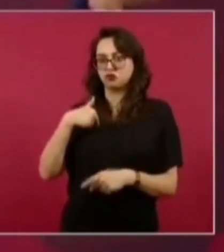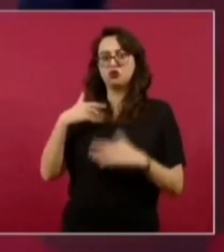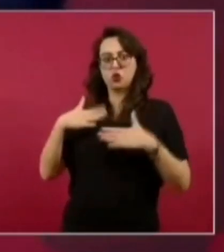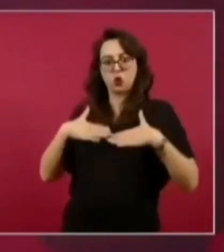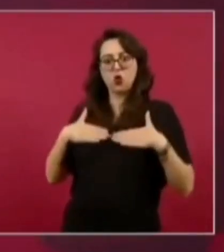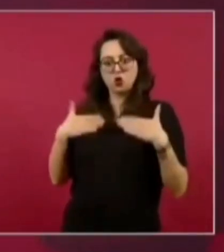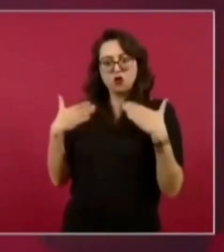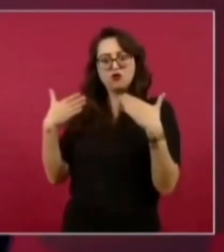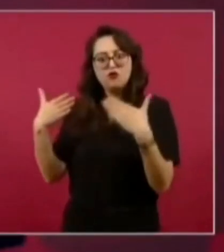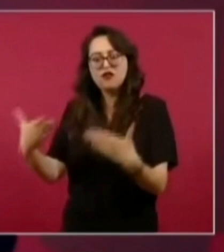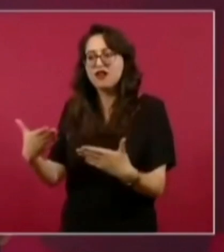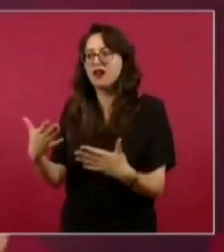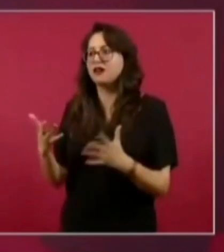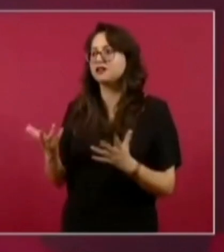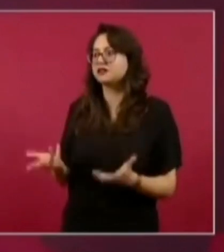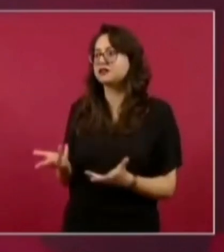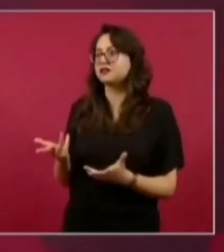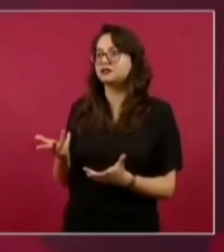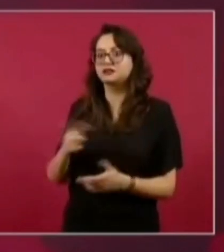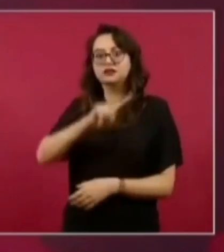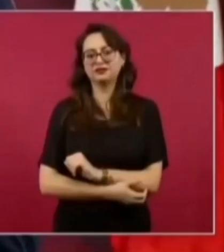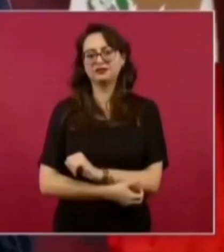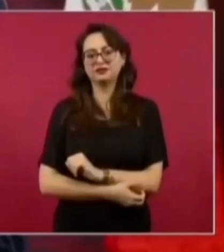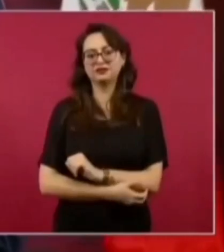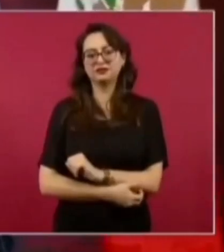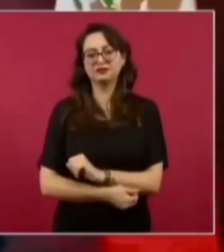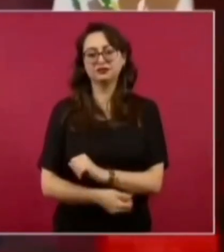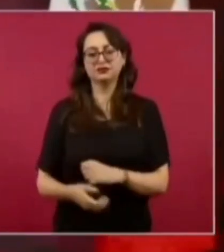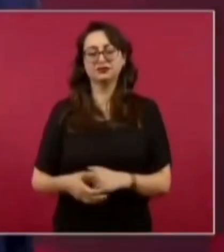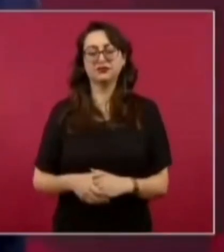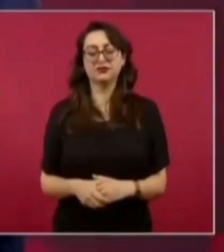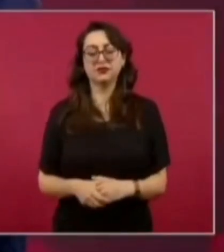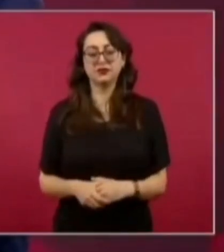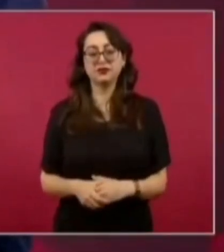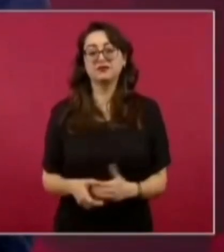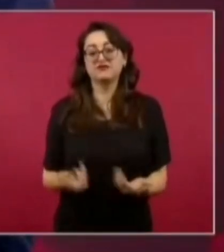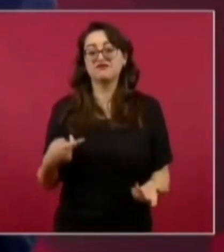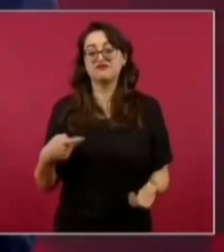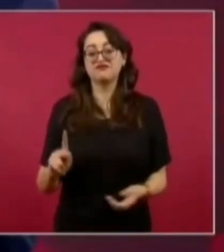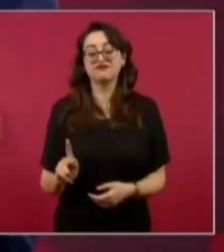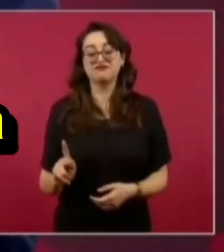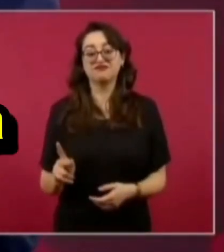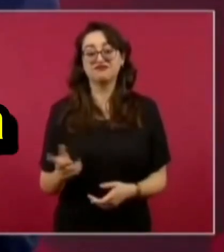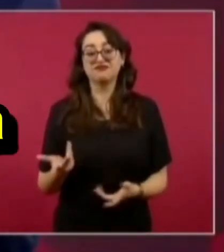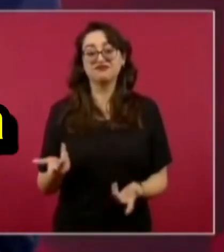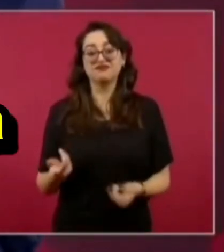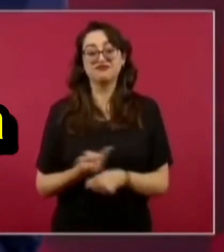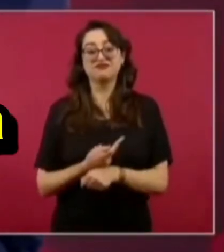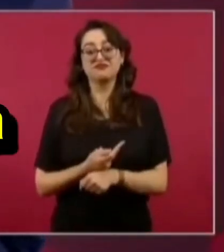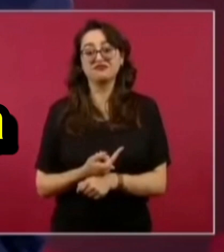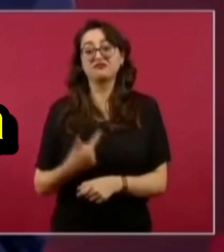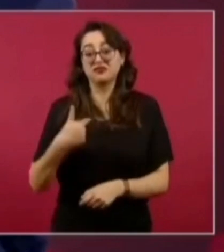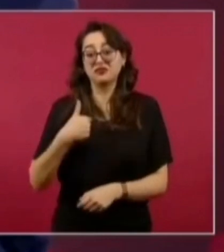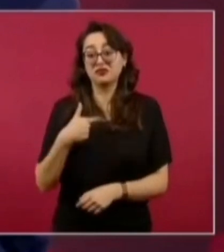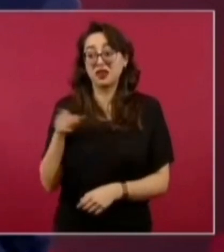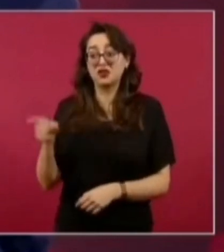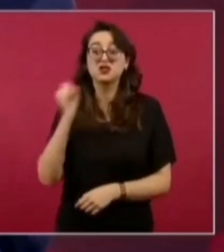y que nos traicionaron. Me tocó a mí, ¿sí?,